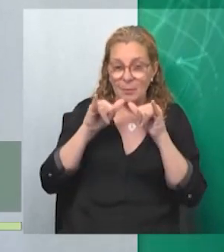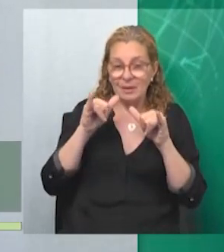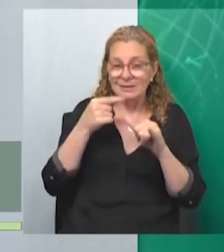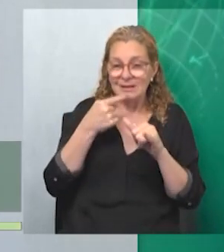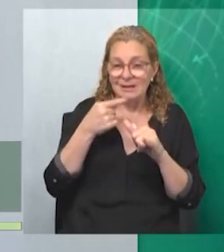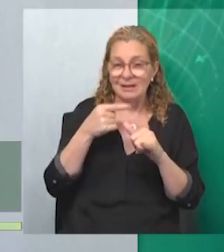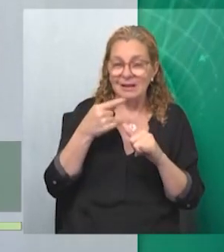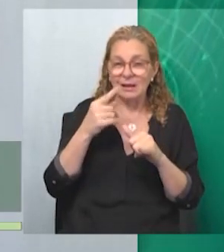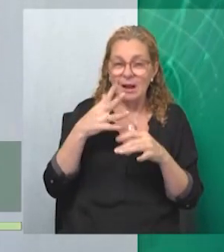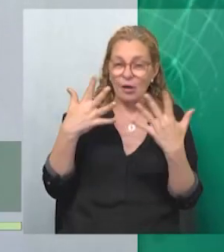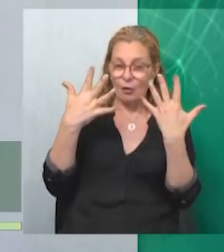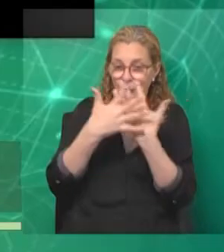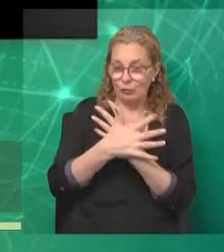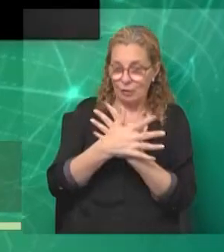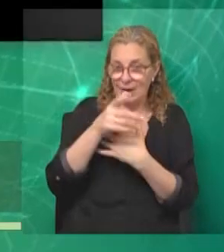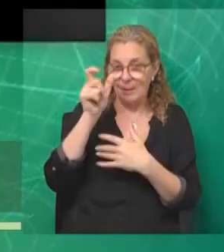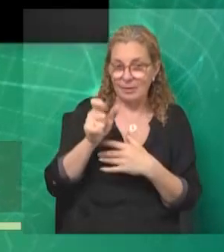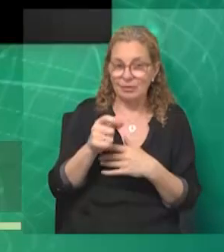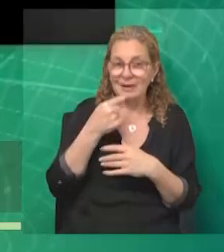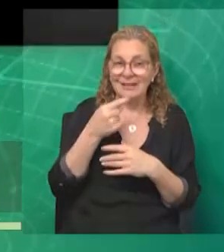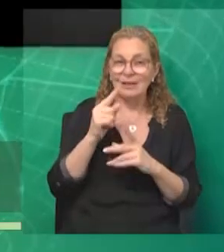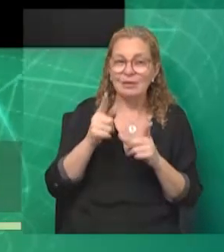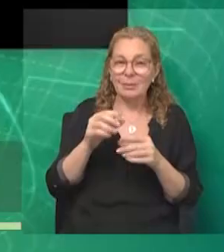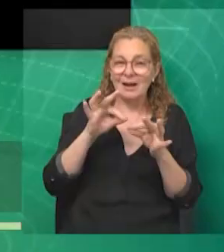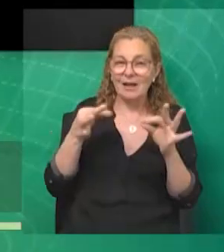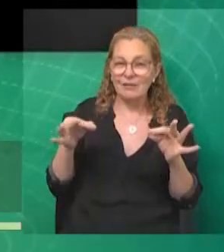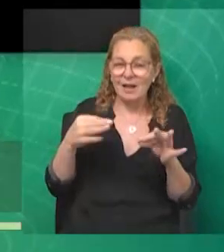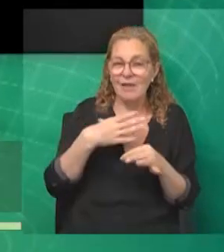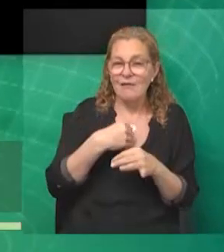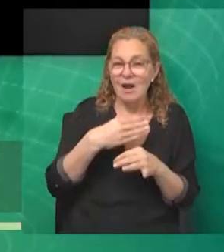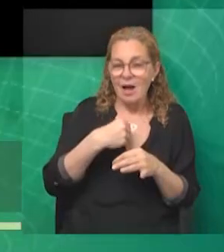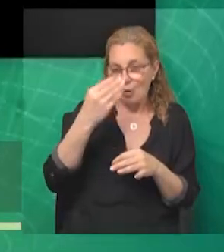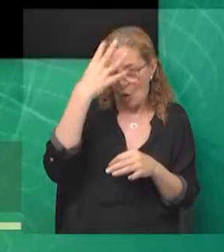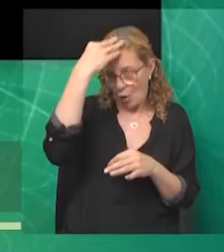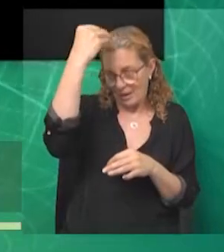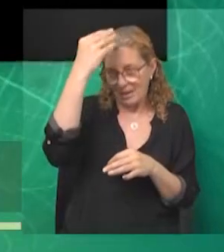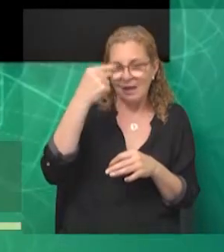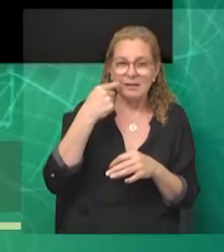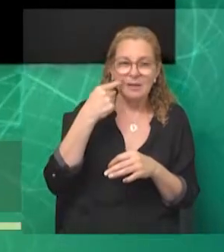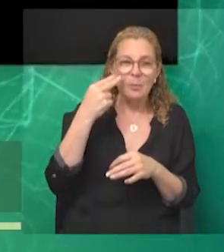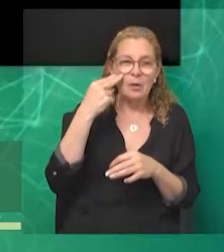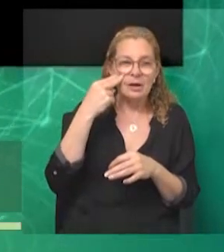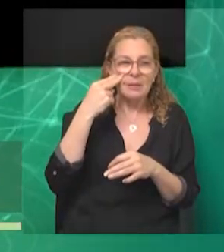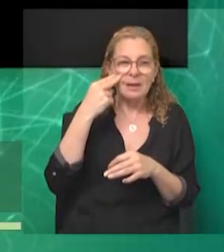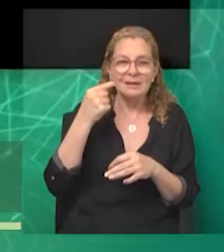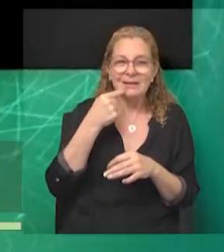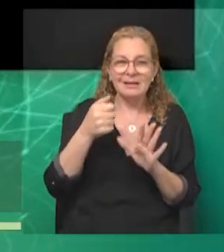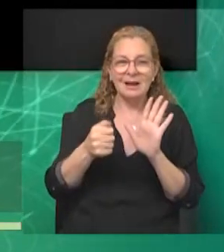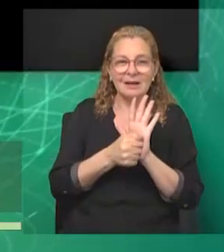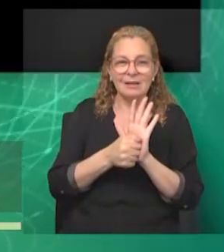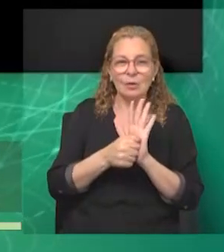pueda inducir a la confusión a ciudadanos radion asegura que la frase blancos con Ojeda Configura un delito electoral y cita el artículo